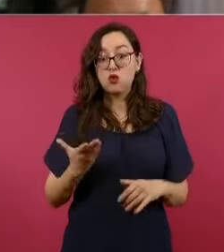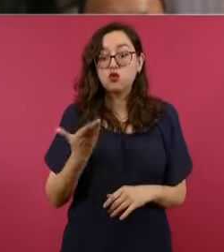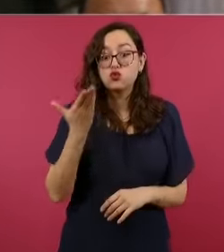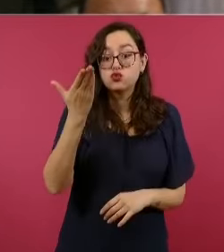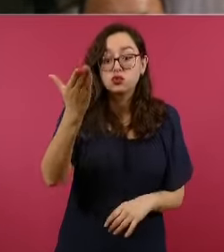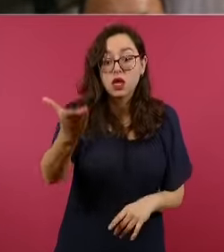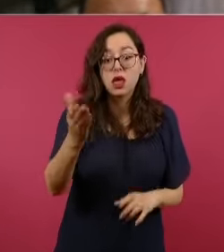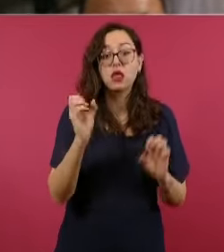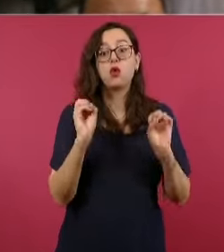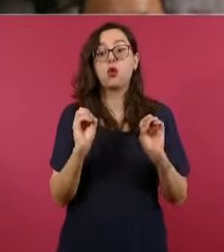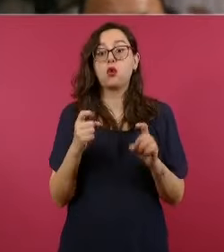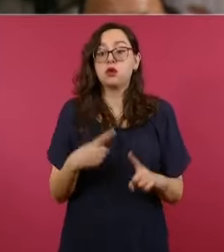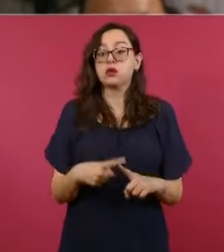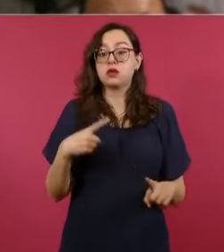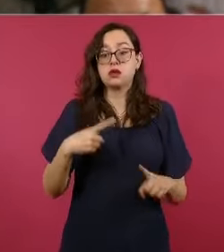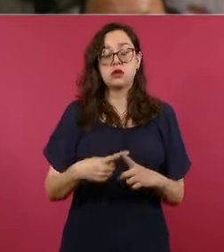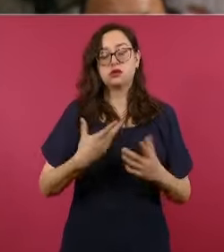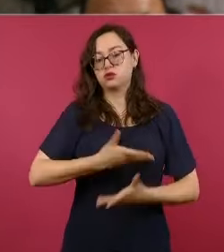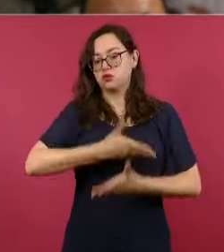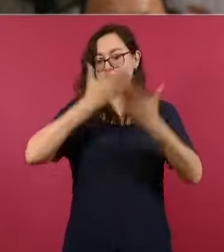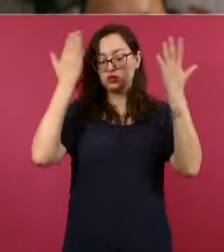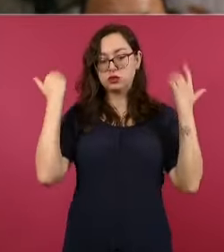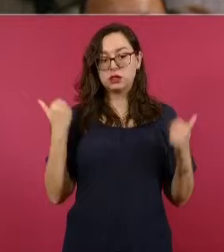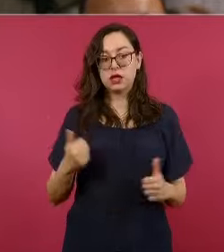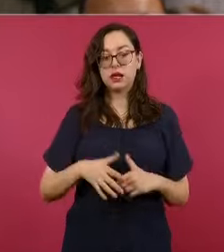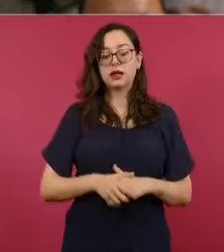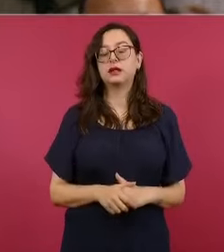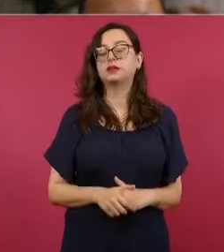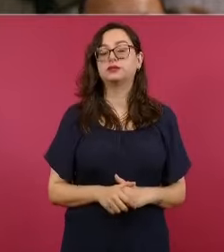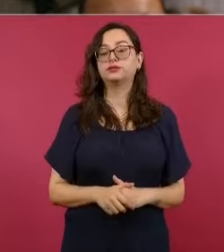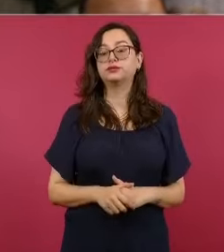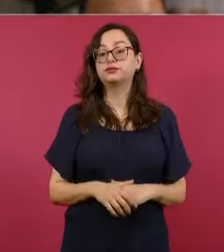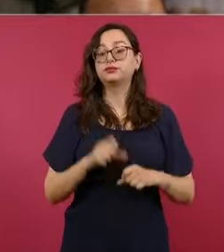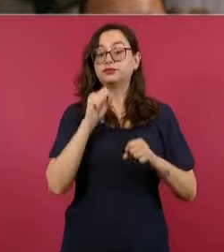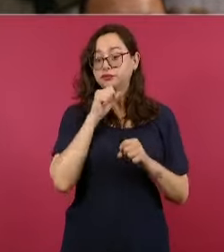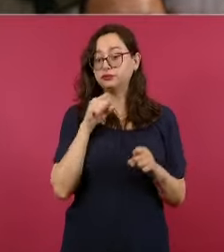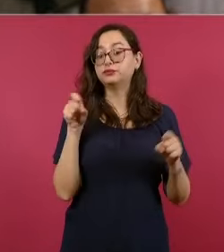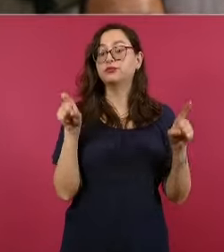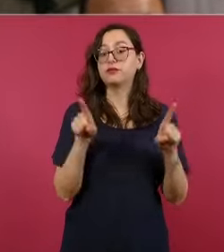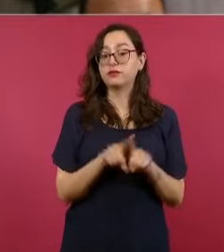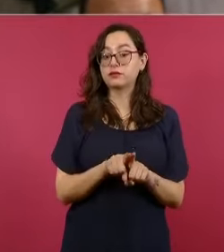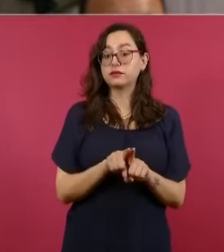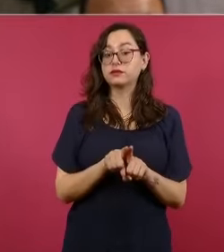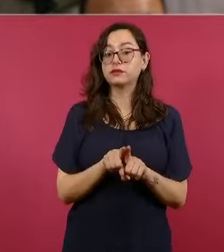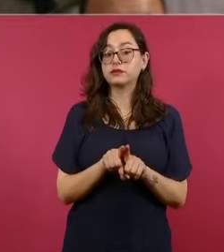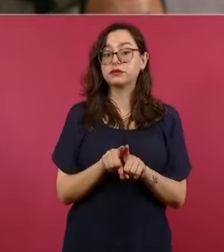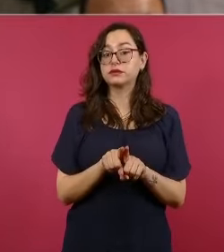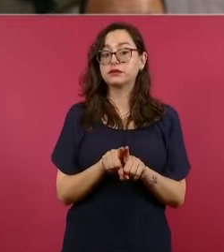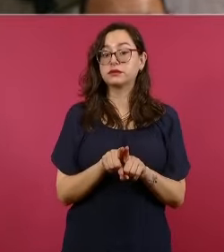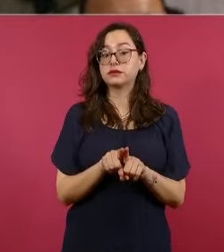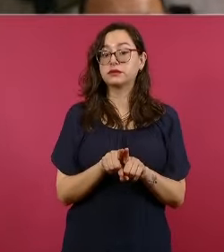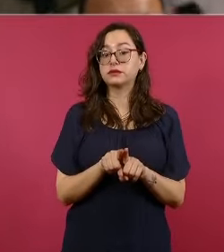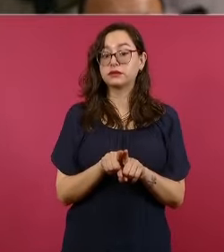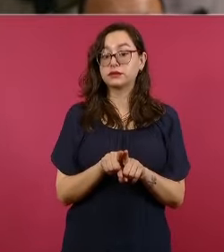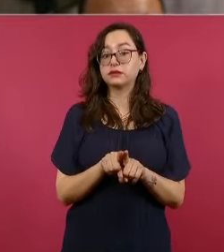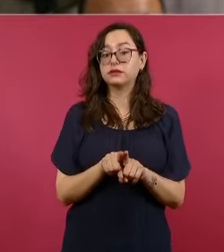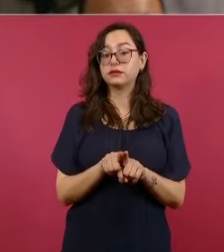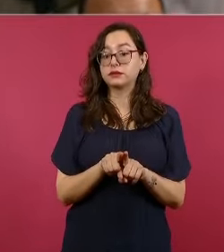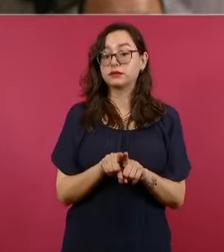marcha Está también en en el norte del país este en